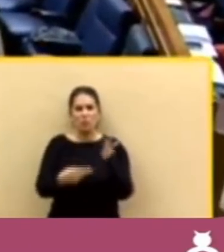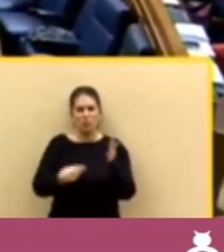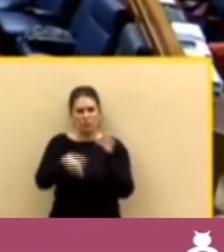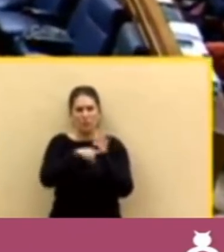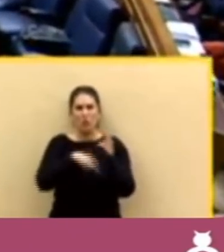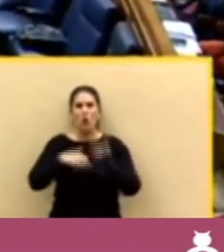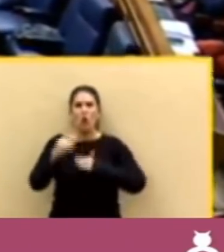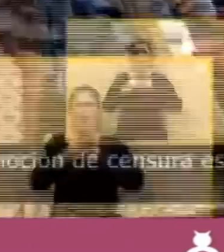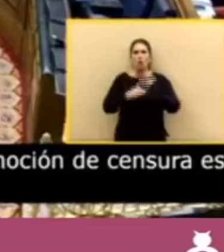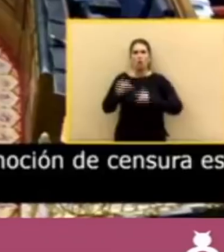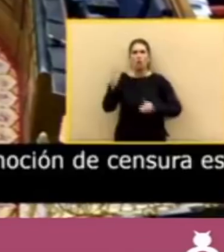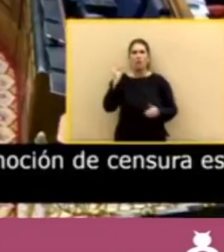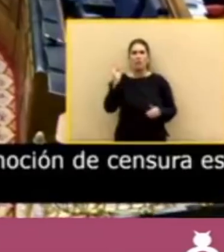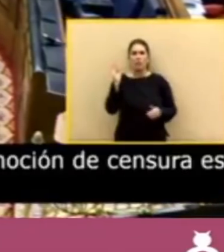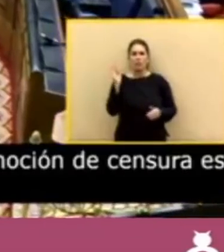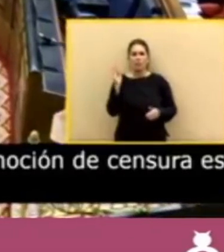ver.